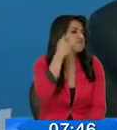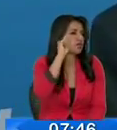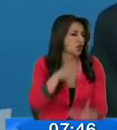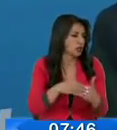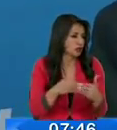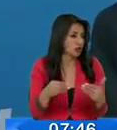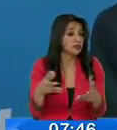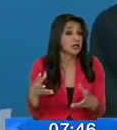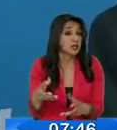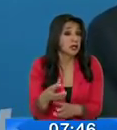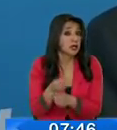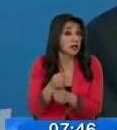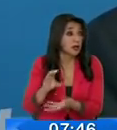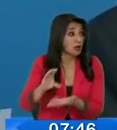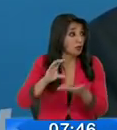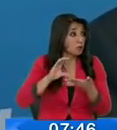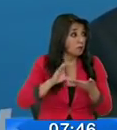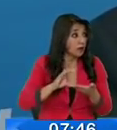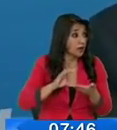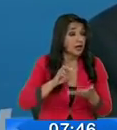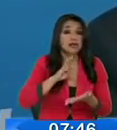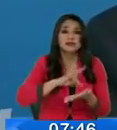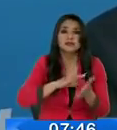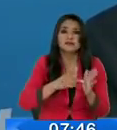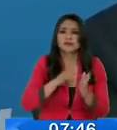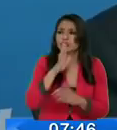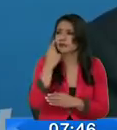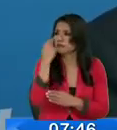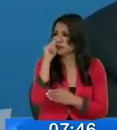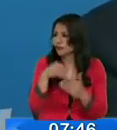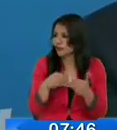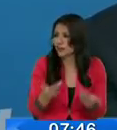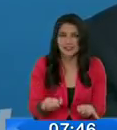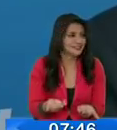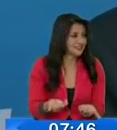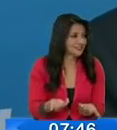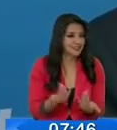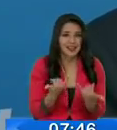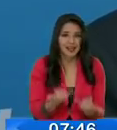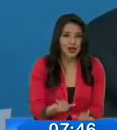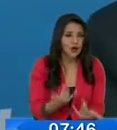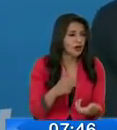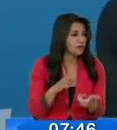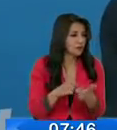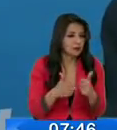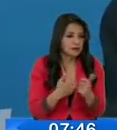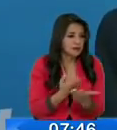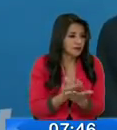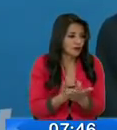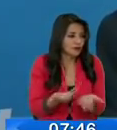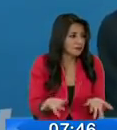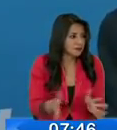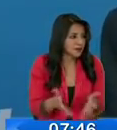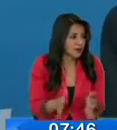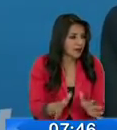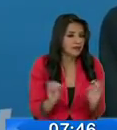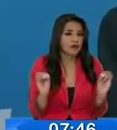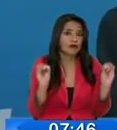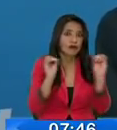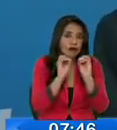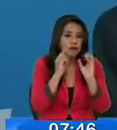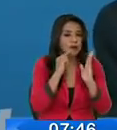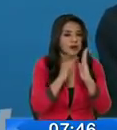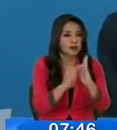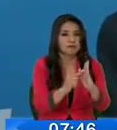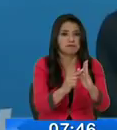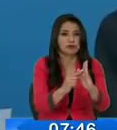se hubiesen recuperado 5 mil millones, no estaríamos en el drama en el que estamos en este momento. Y si es que no se hubiera tolerado ni se hubiera